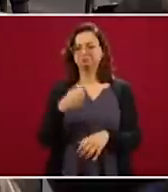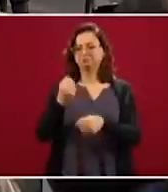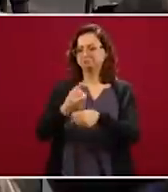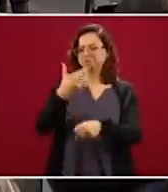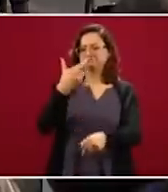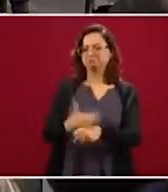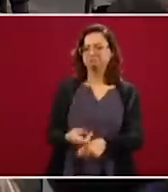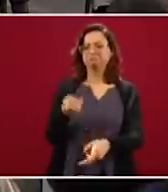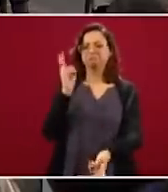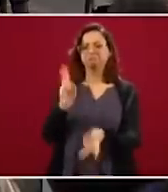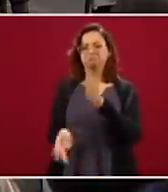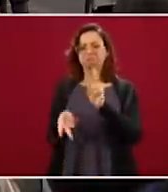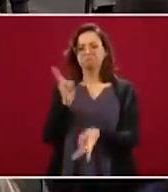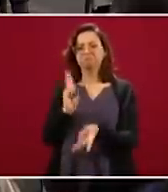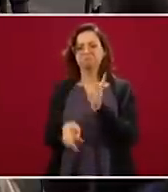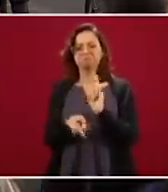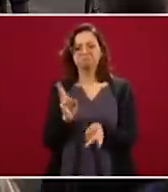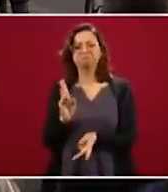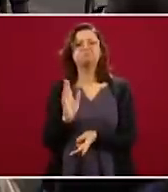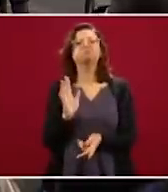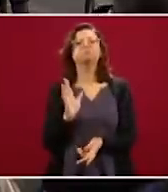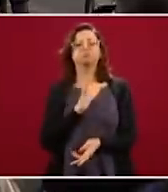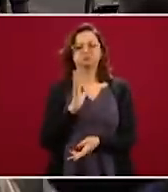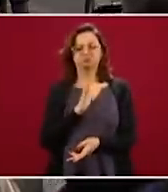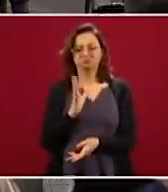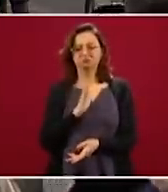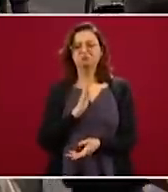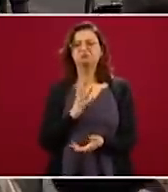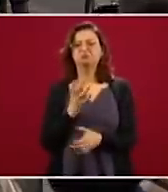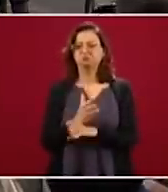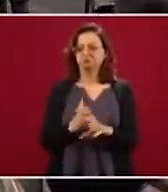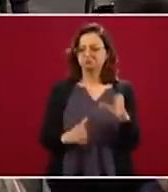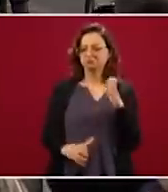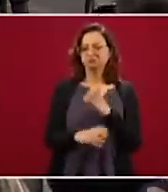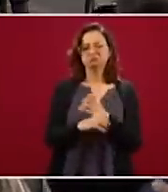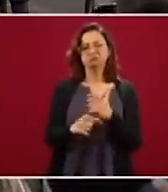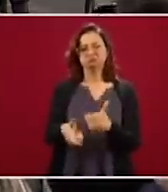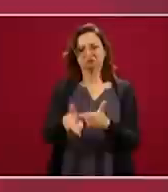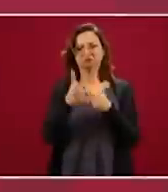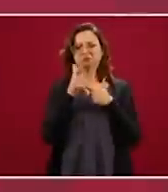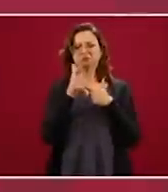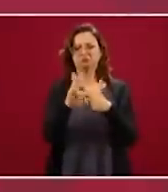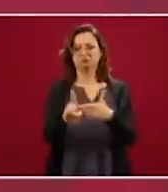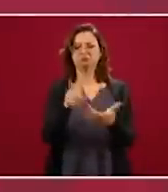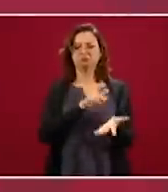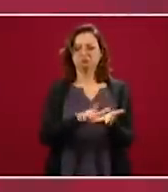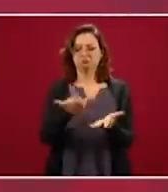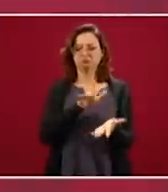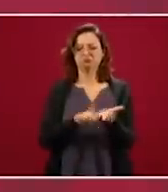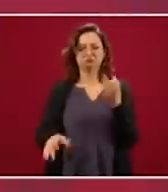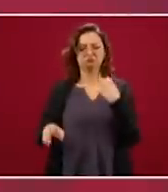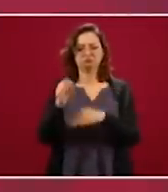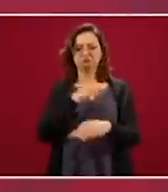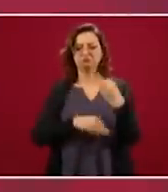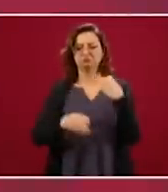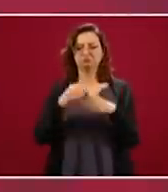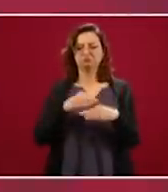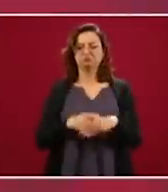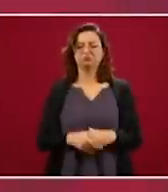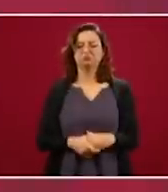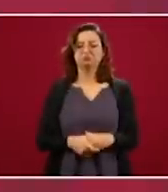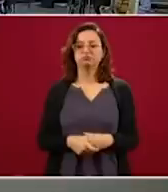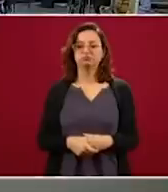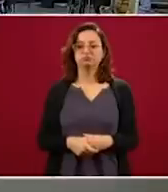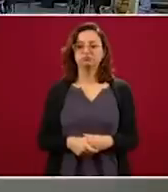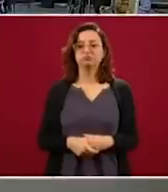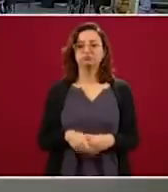secretarios. Y sí se están haciendo cosas, no lo dudo. Y vamos a seguir apoyando en todo lo que podamos.